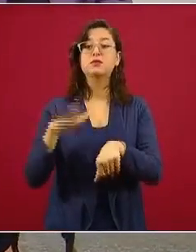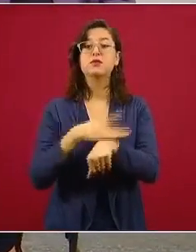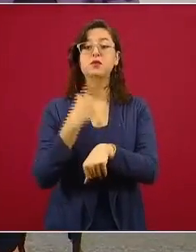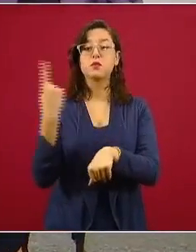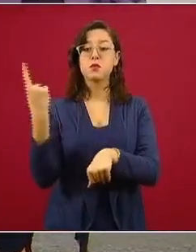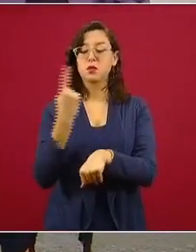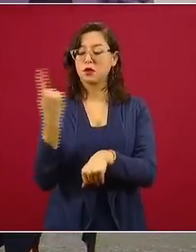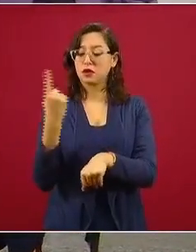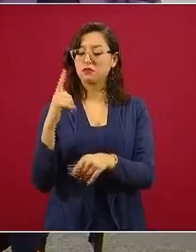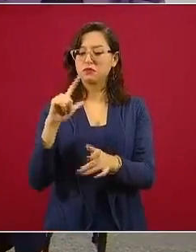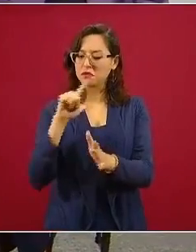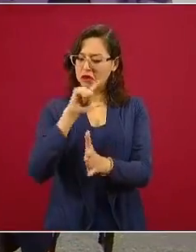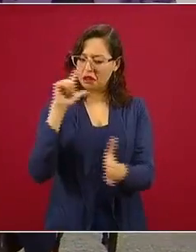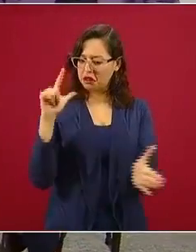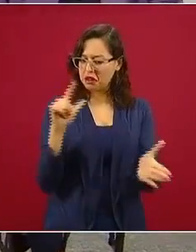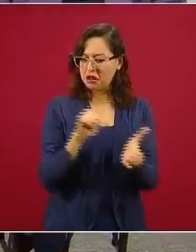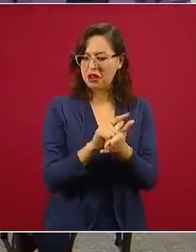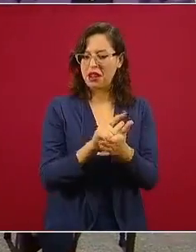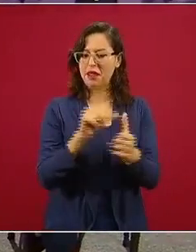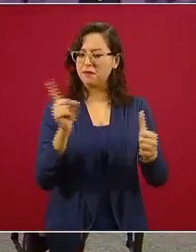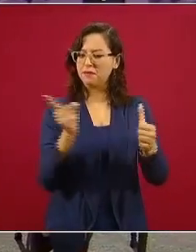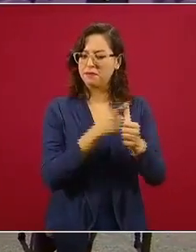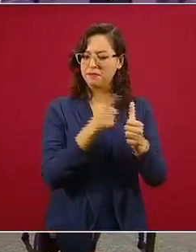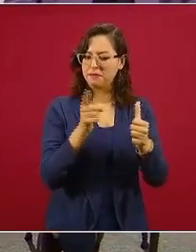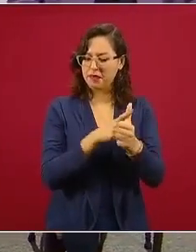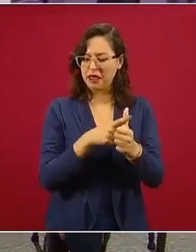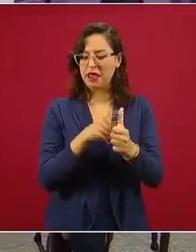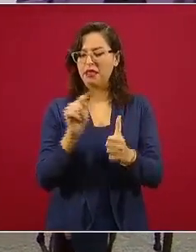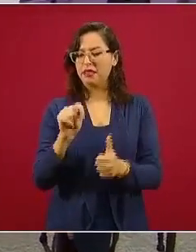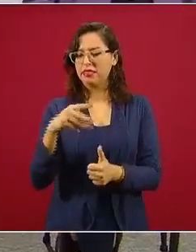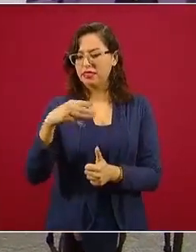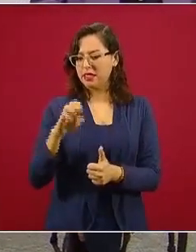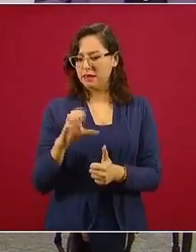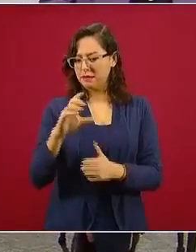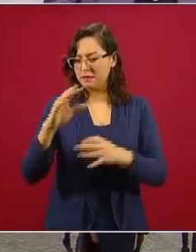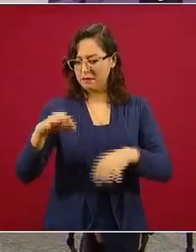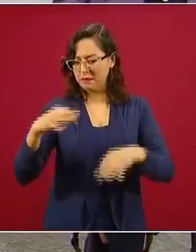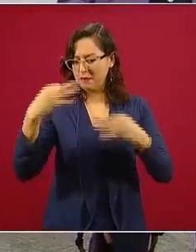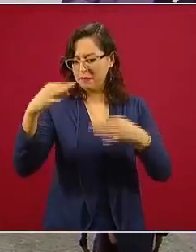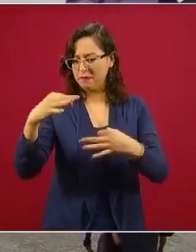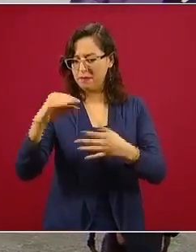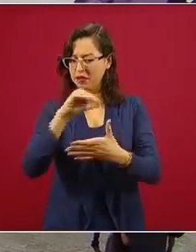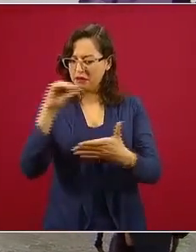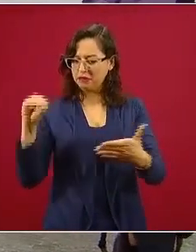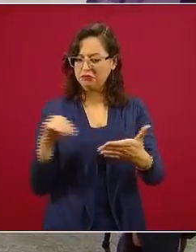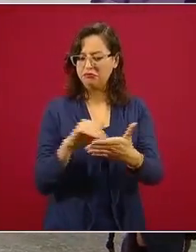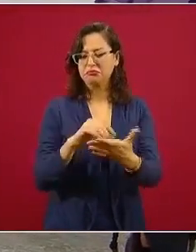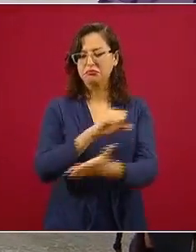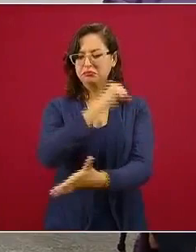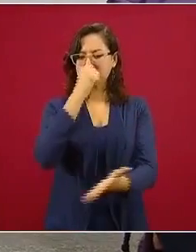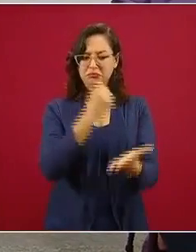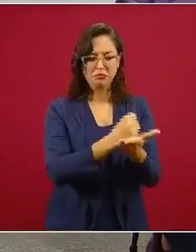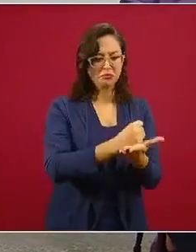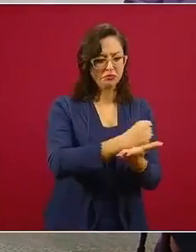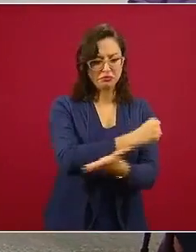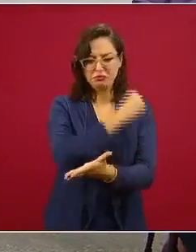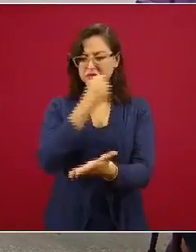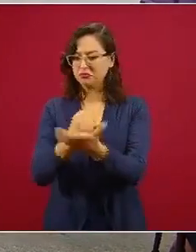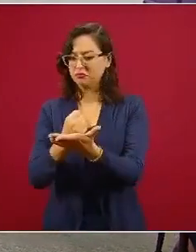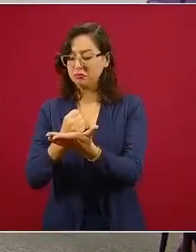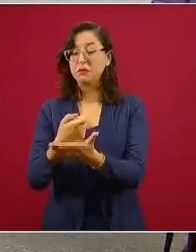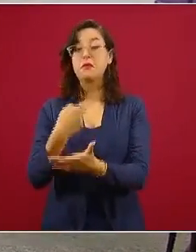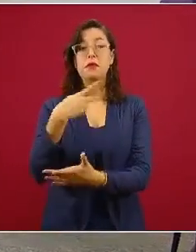fundamentales, el mismo tratado, sino también leyes complementarias.